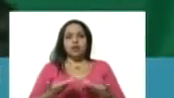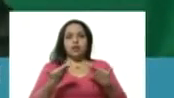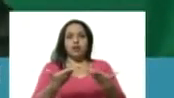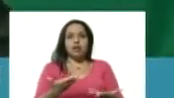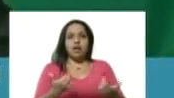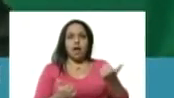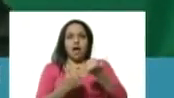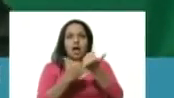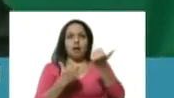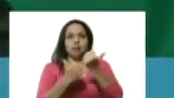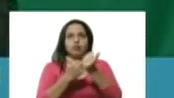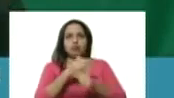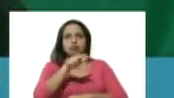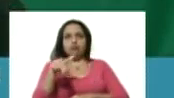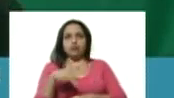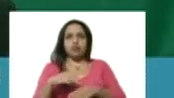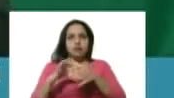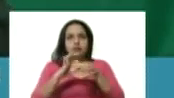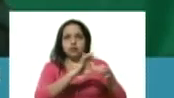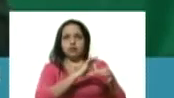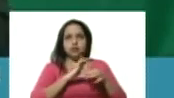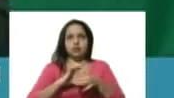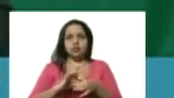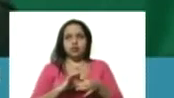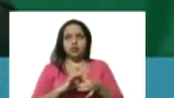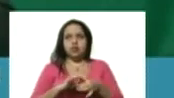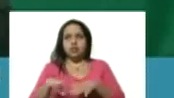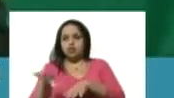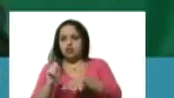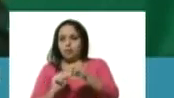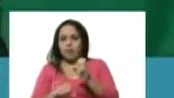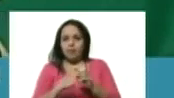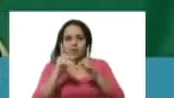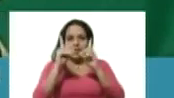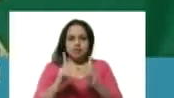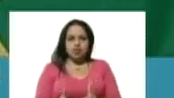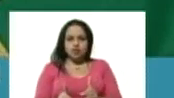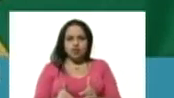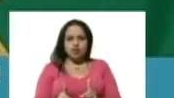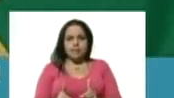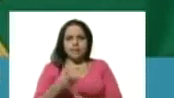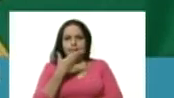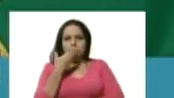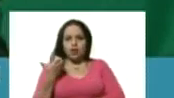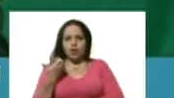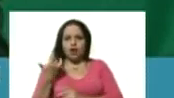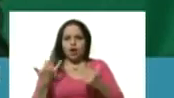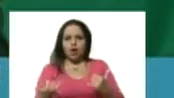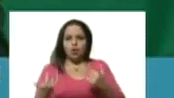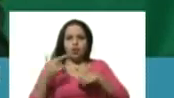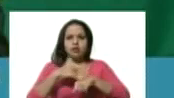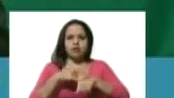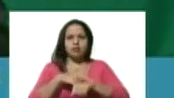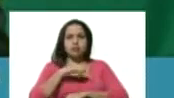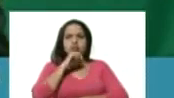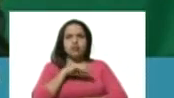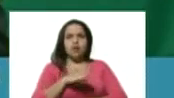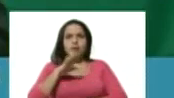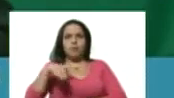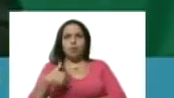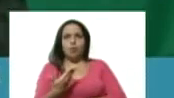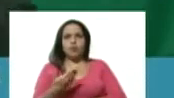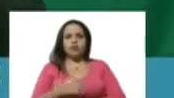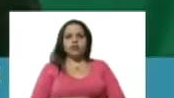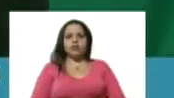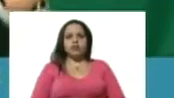alianza si tomamos las decisiones correctas en este momento histórico, para poder